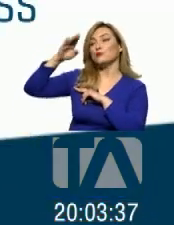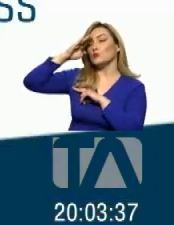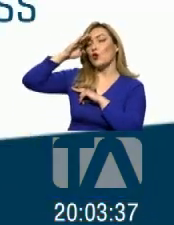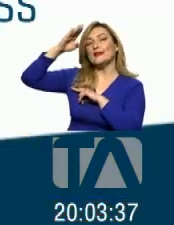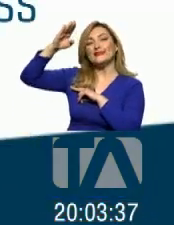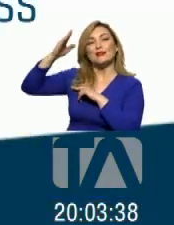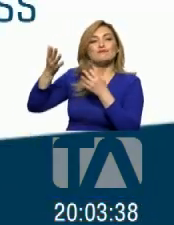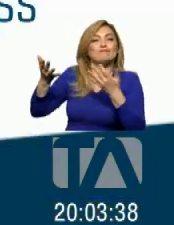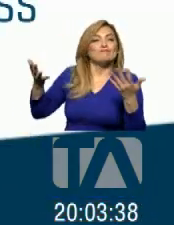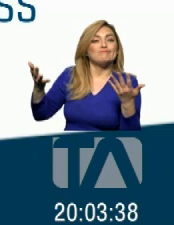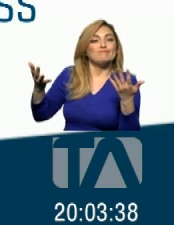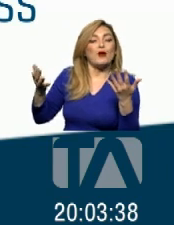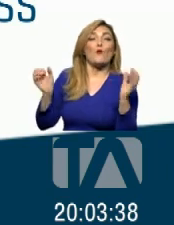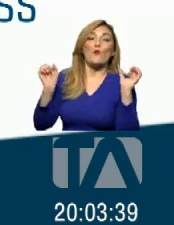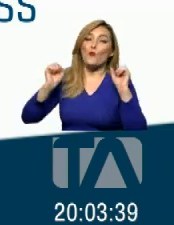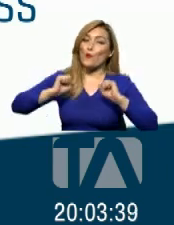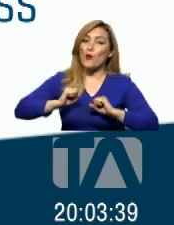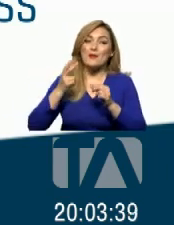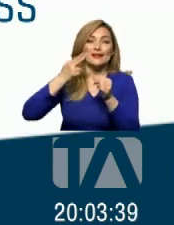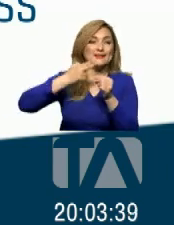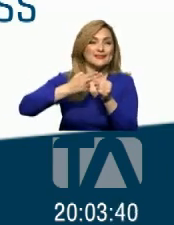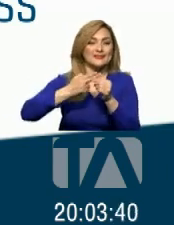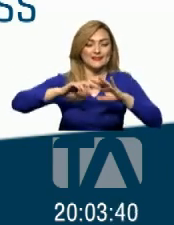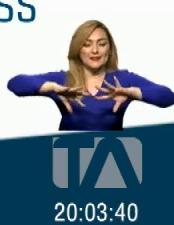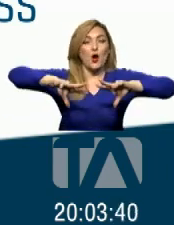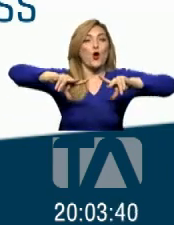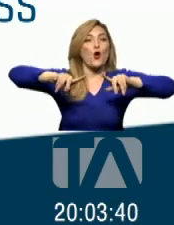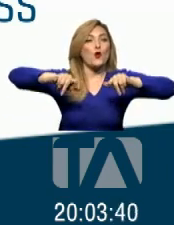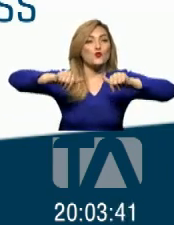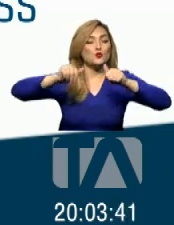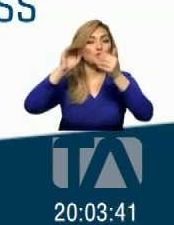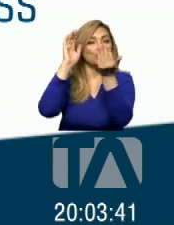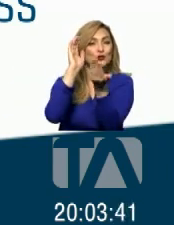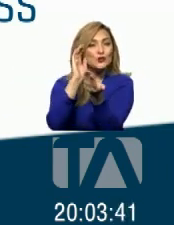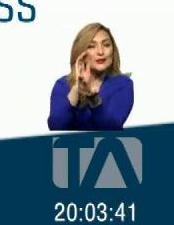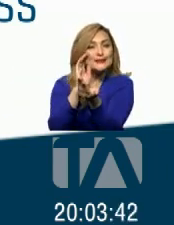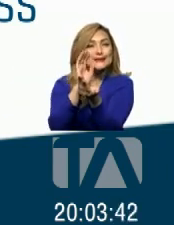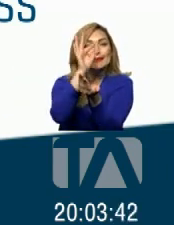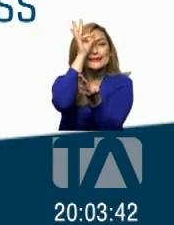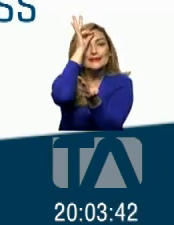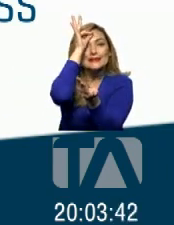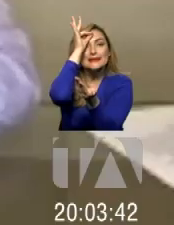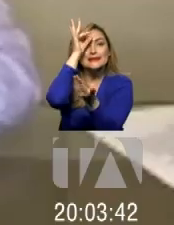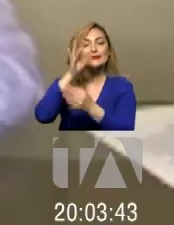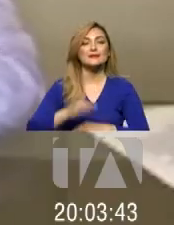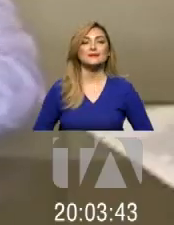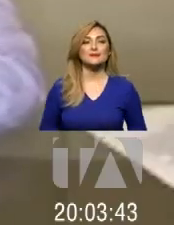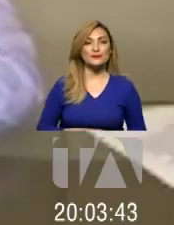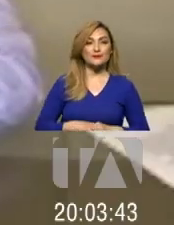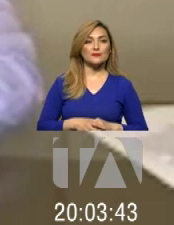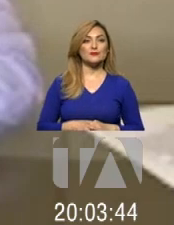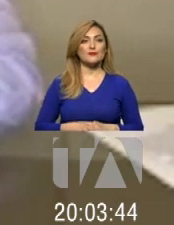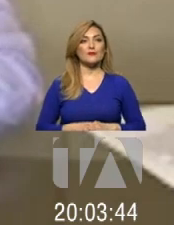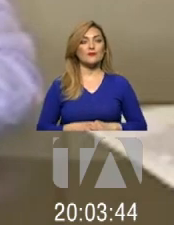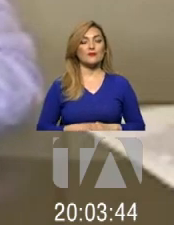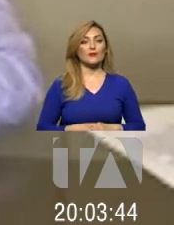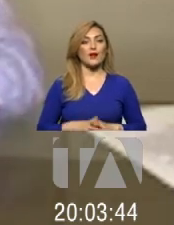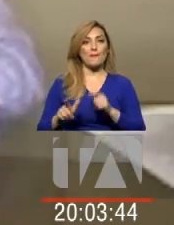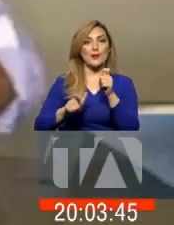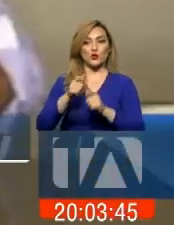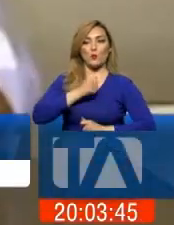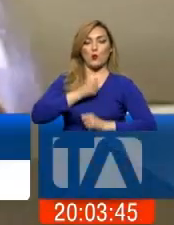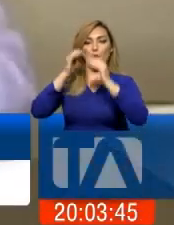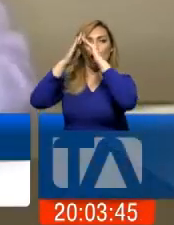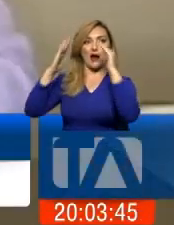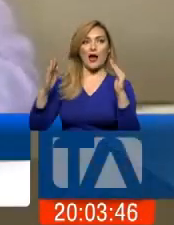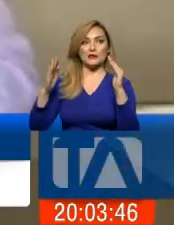policía por ser posiblemente parte importante de la red que maneja los hospitales del IES. No tengo autorización de las personas donde